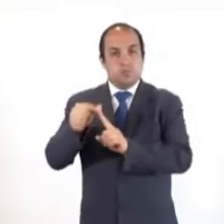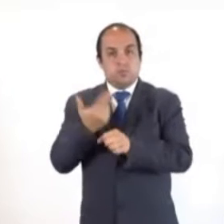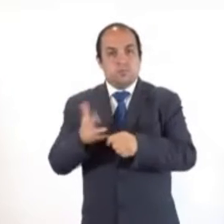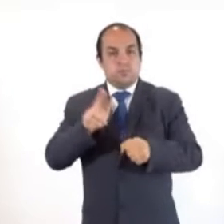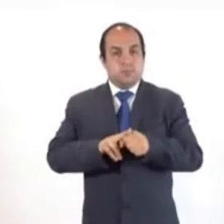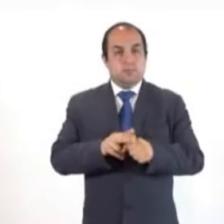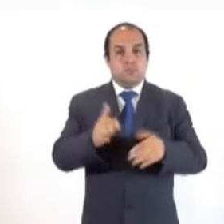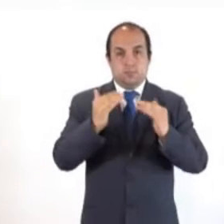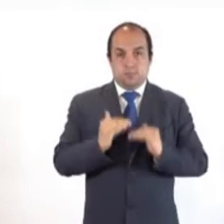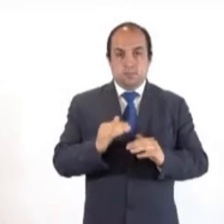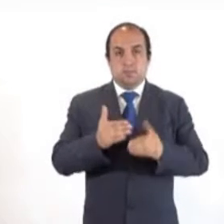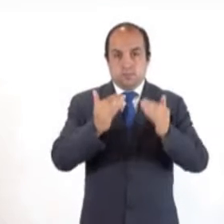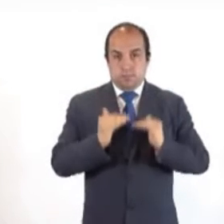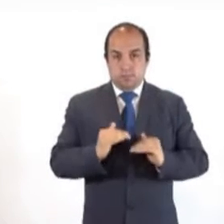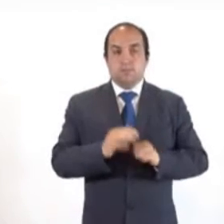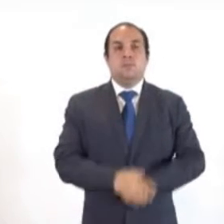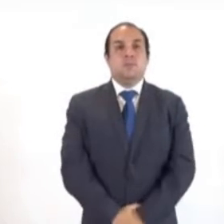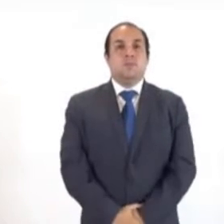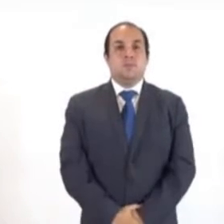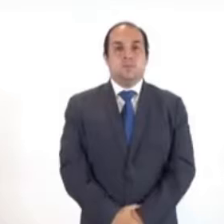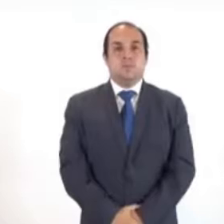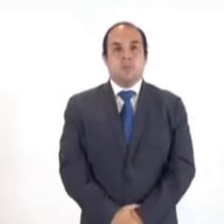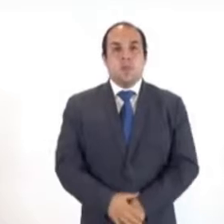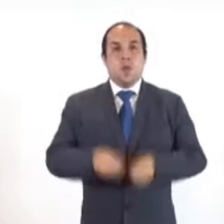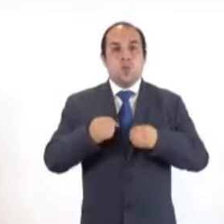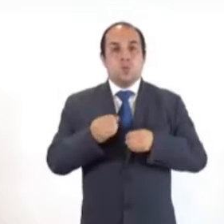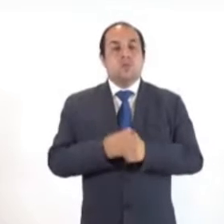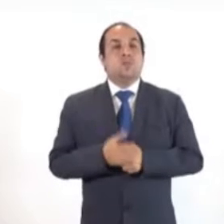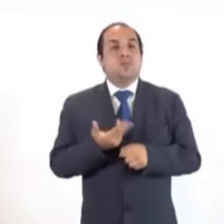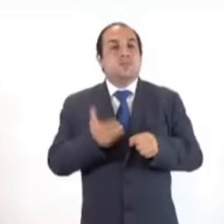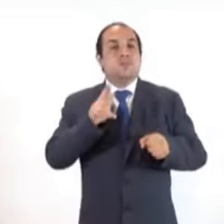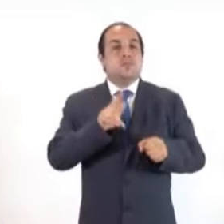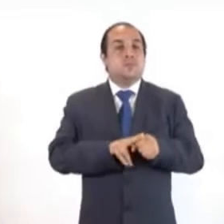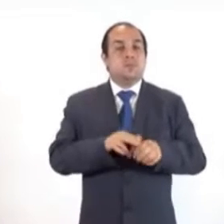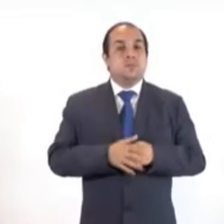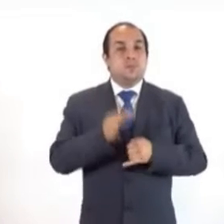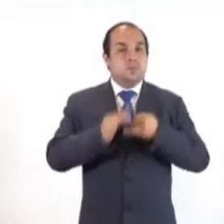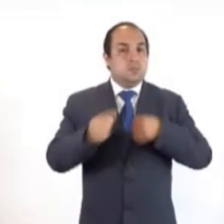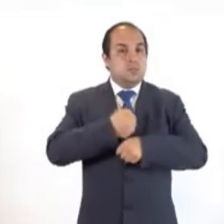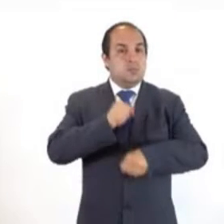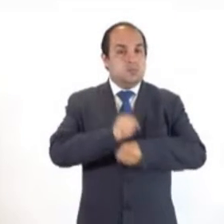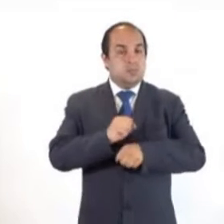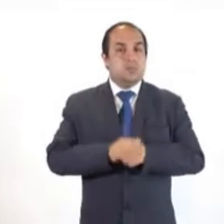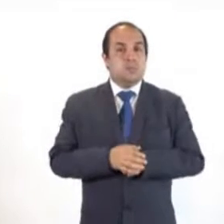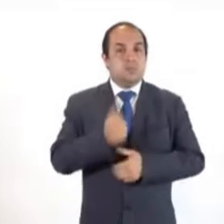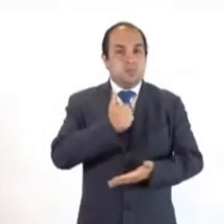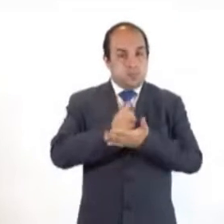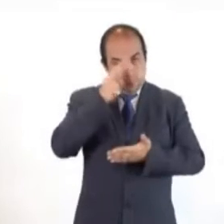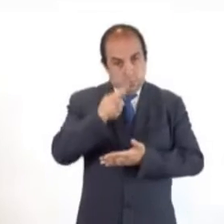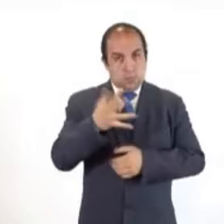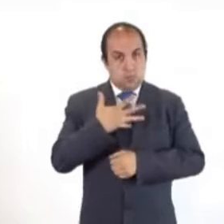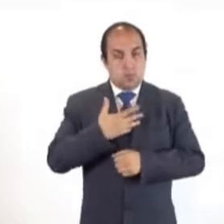hospitales. Siguiente. Siguiente. La ocupación hospitalaria, esta última semana en la Ciudad de